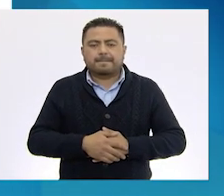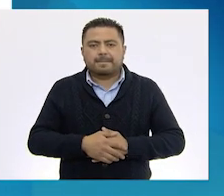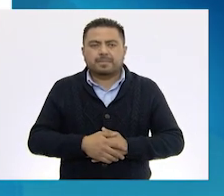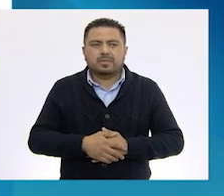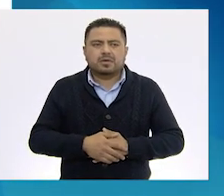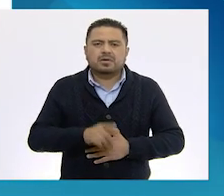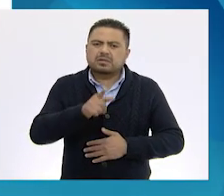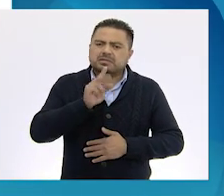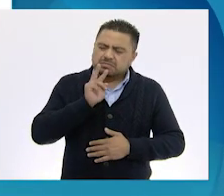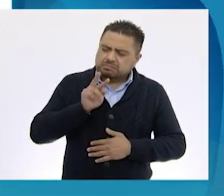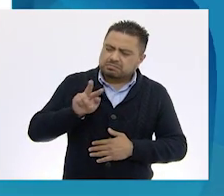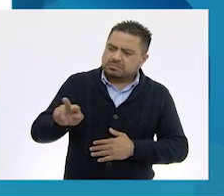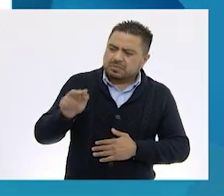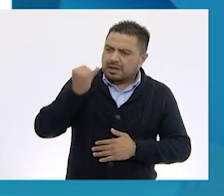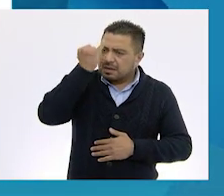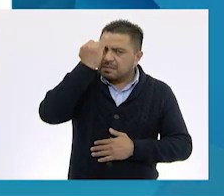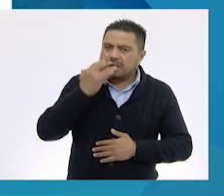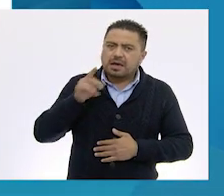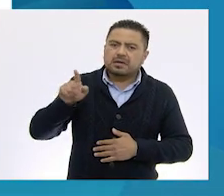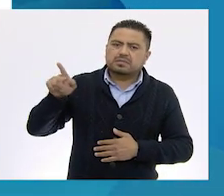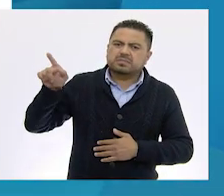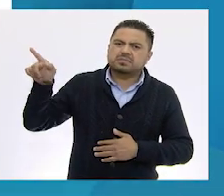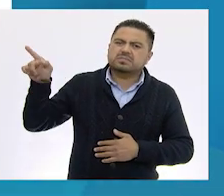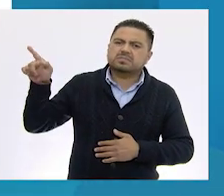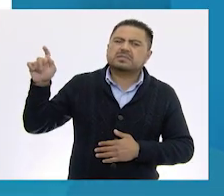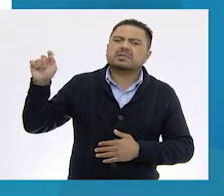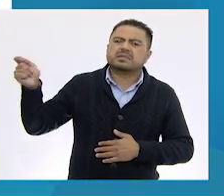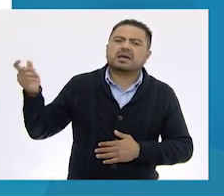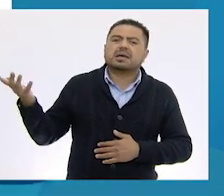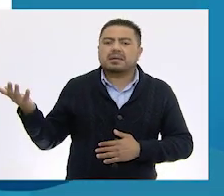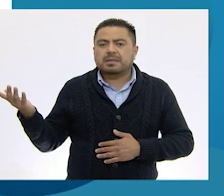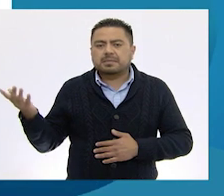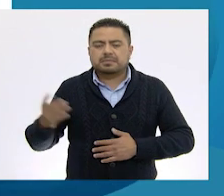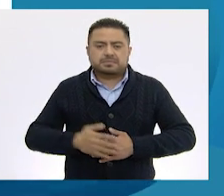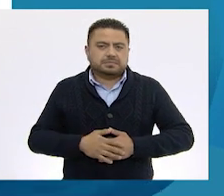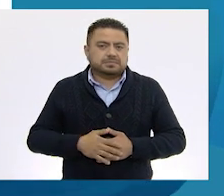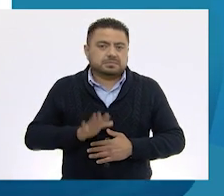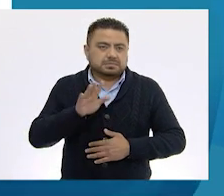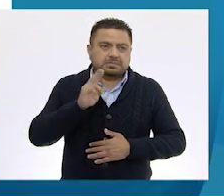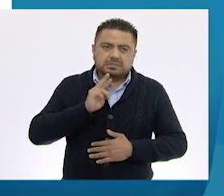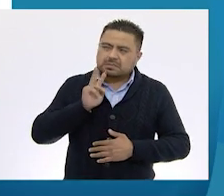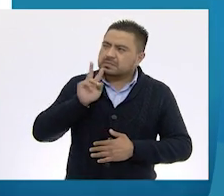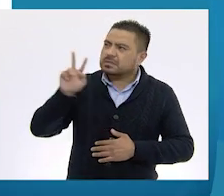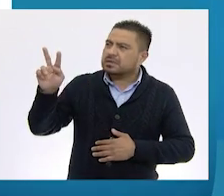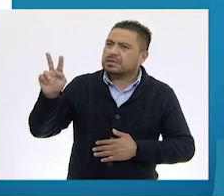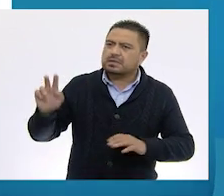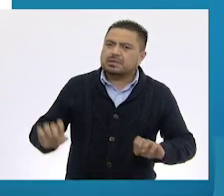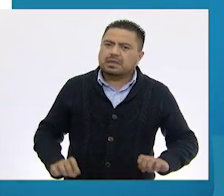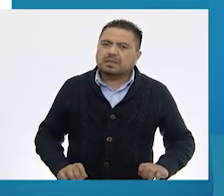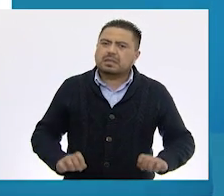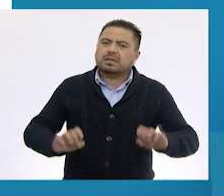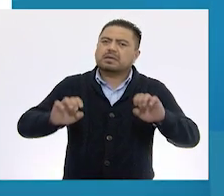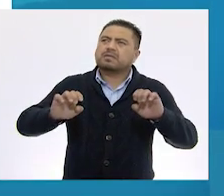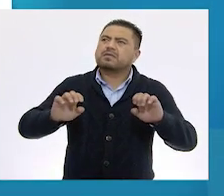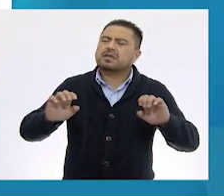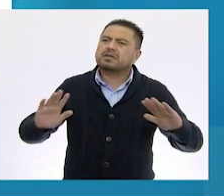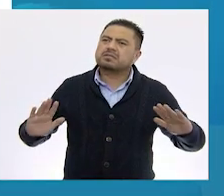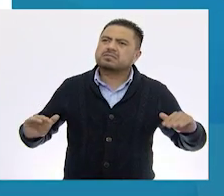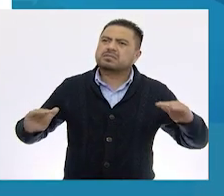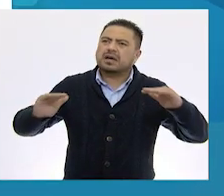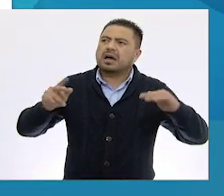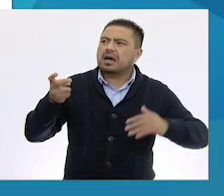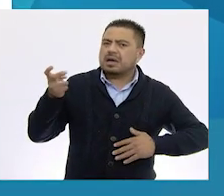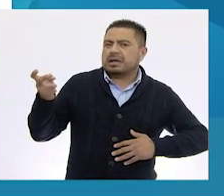¿Qué logran observar en las imágenes de su libro de texto? Uy, yo observo un edificio. En